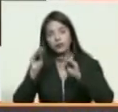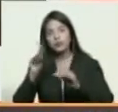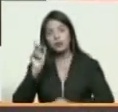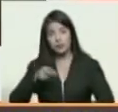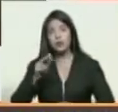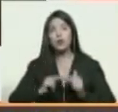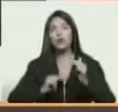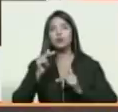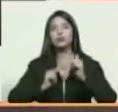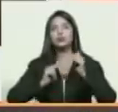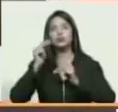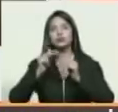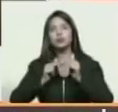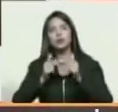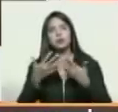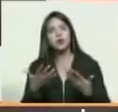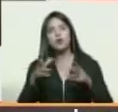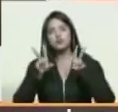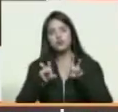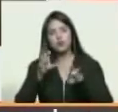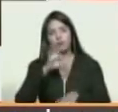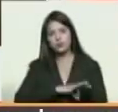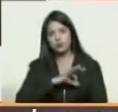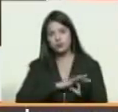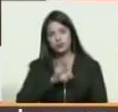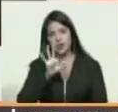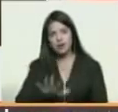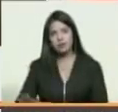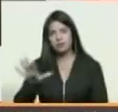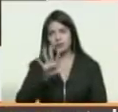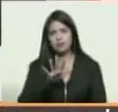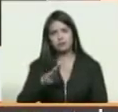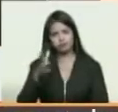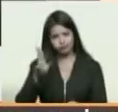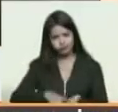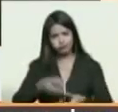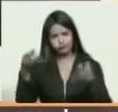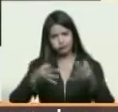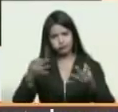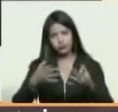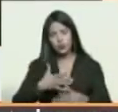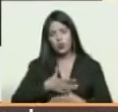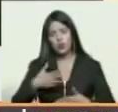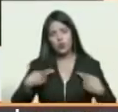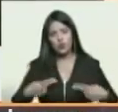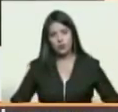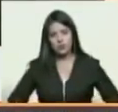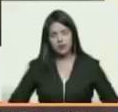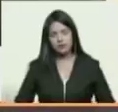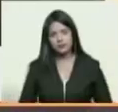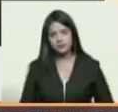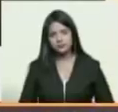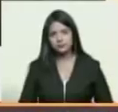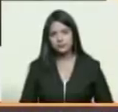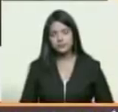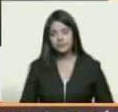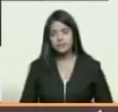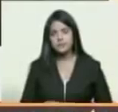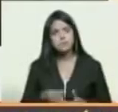construcción de una nueva sociedad, una sociedad auténticamente humana. A partir de la